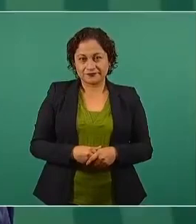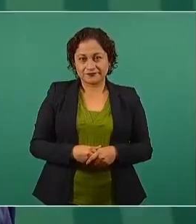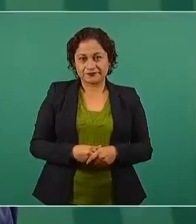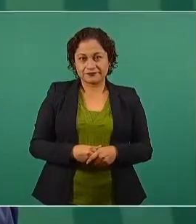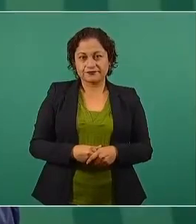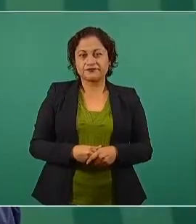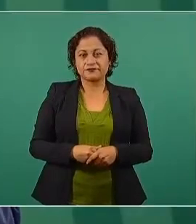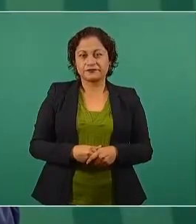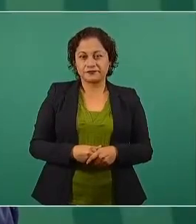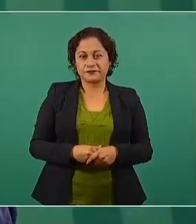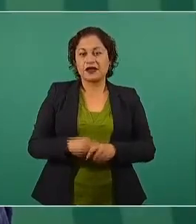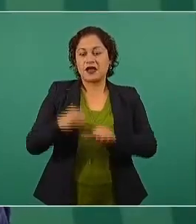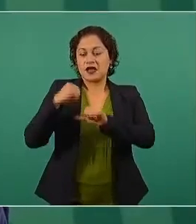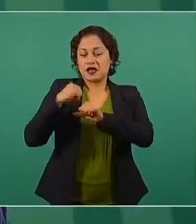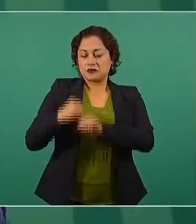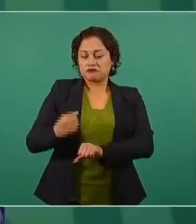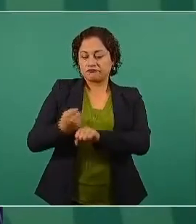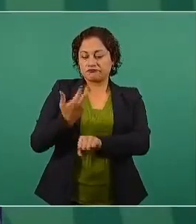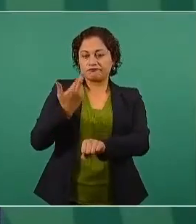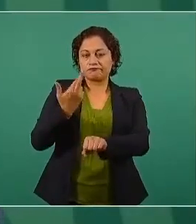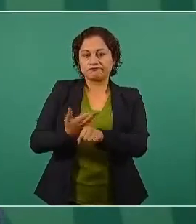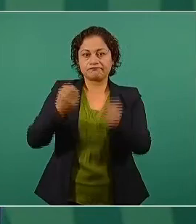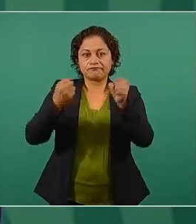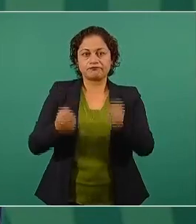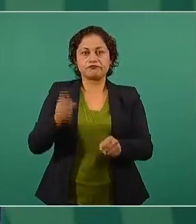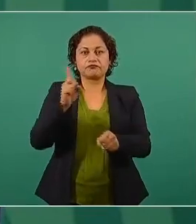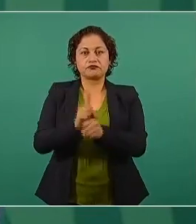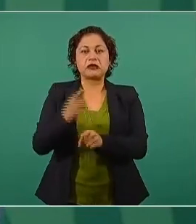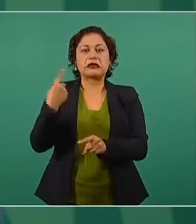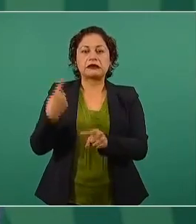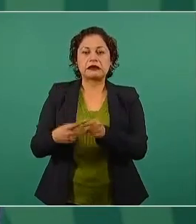García Luna secretario de Seguridad.